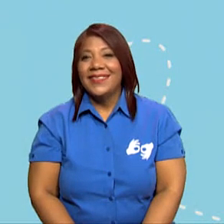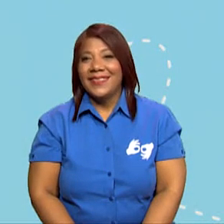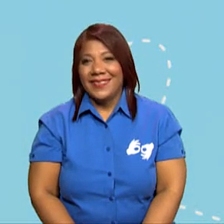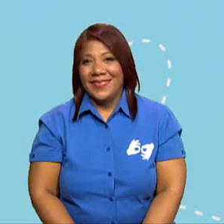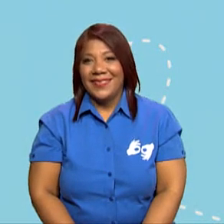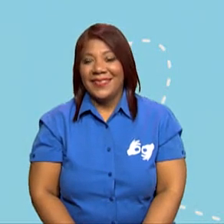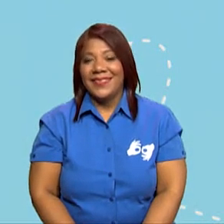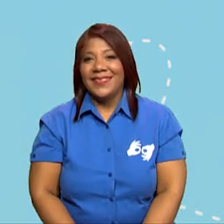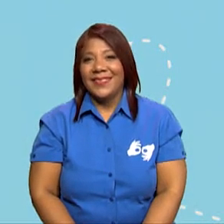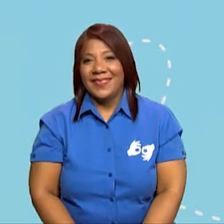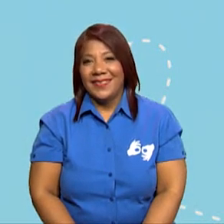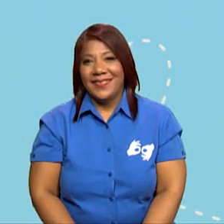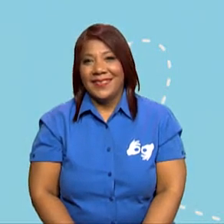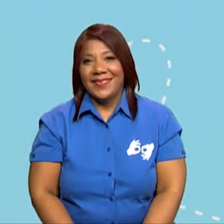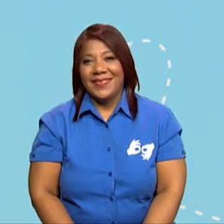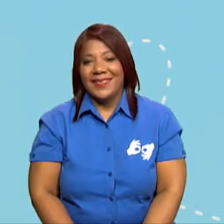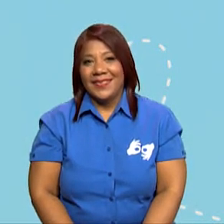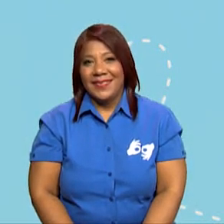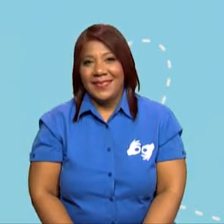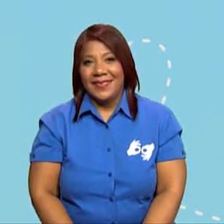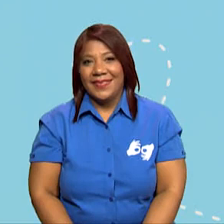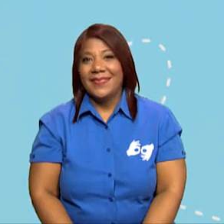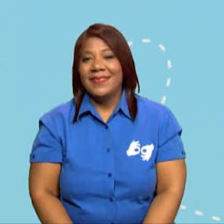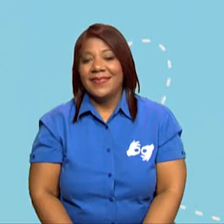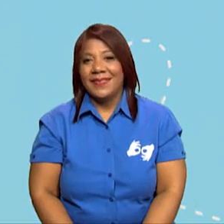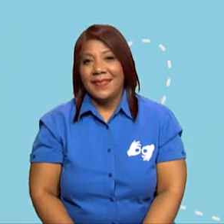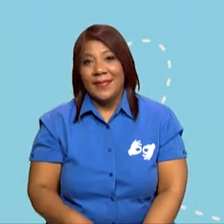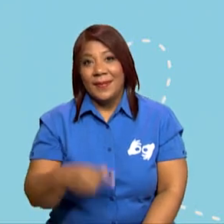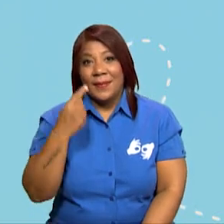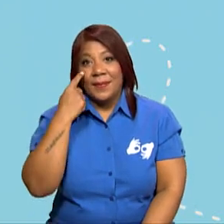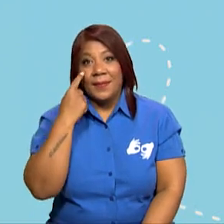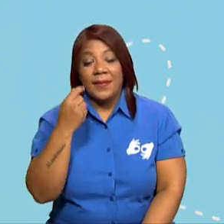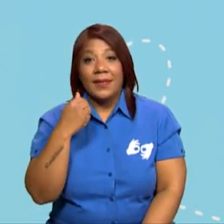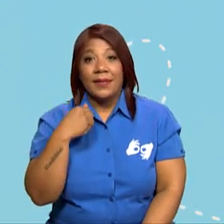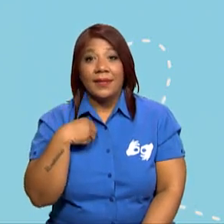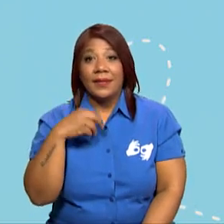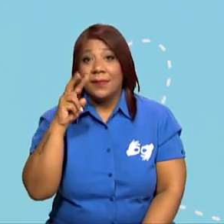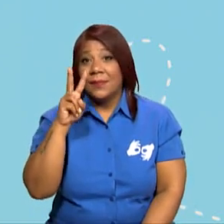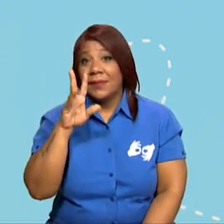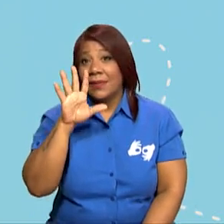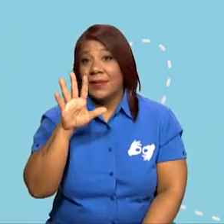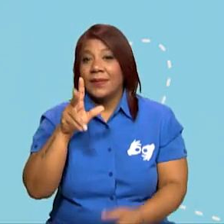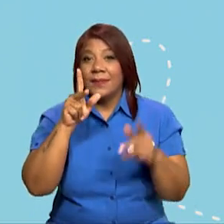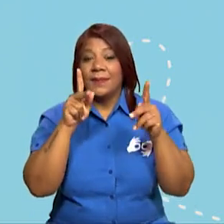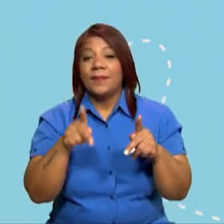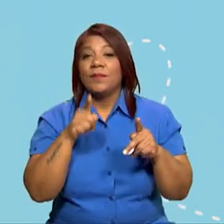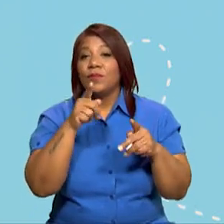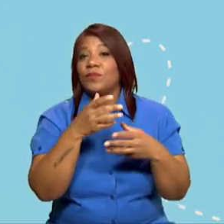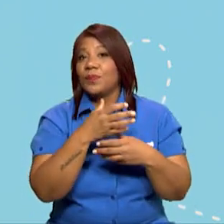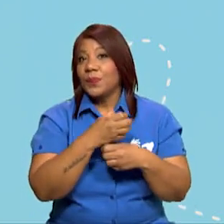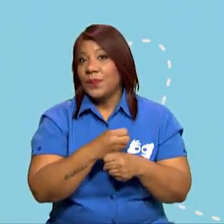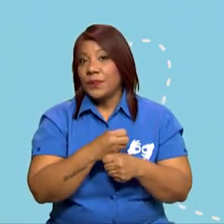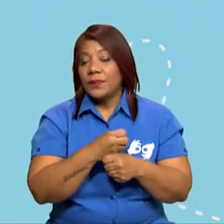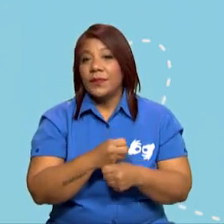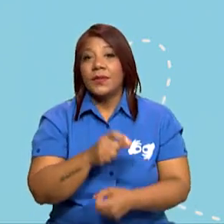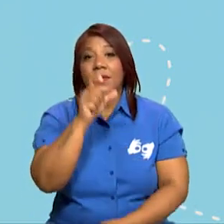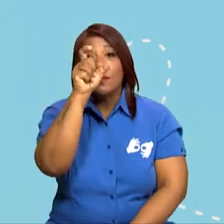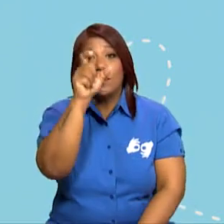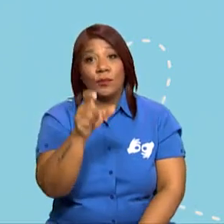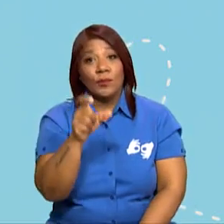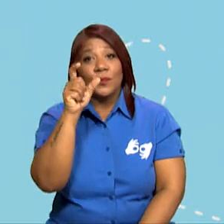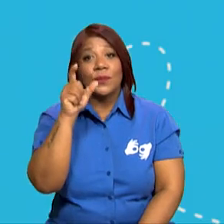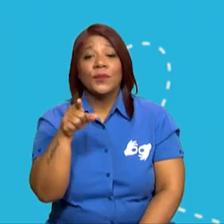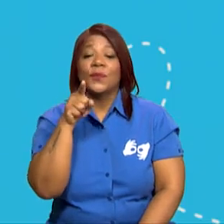algunas respuestas, ya que han dado 25 personas. Ellos van a construir la tabla de frecuencia y la gráfica de barra. Tú también